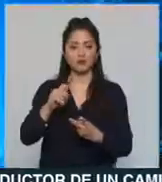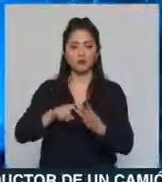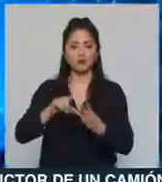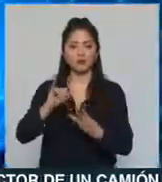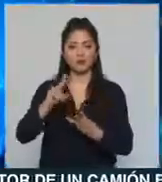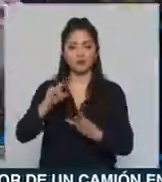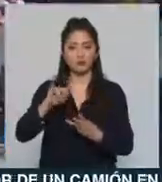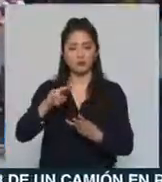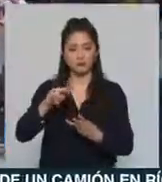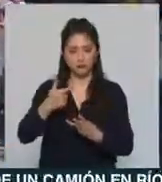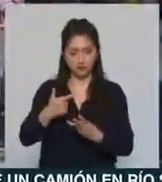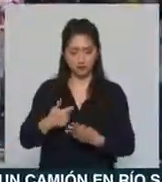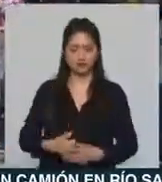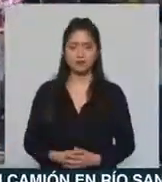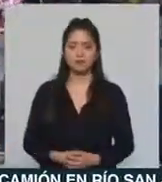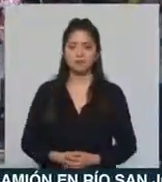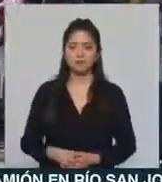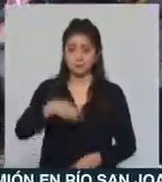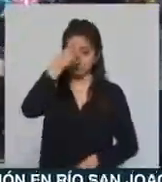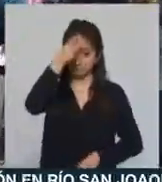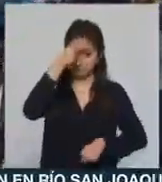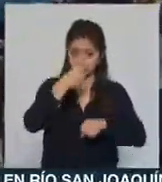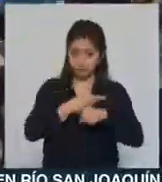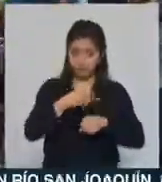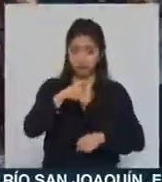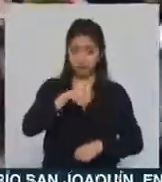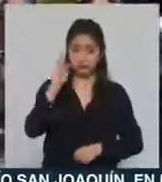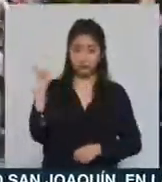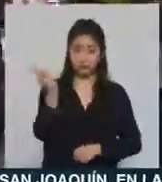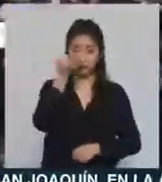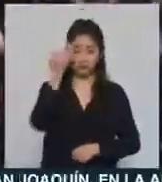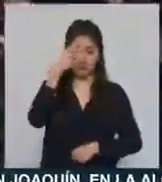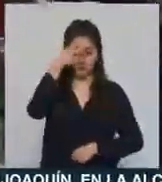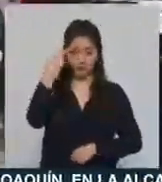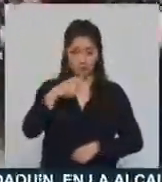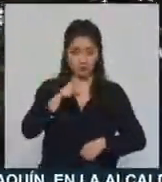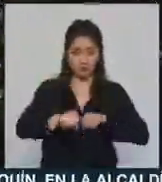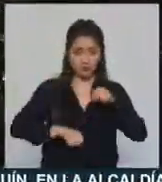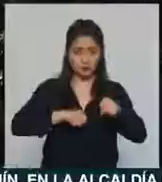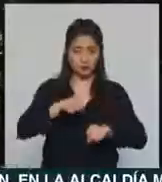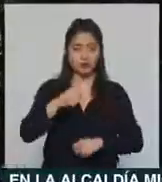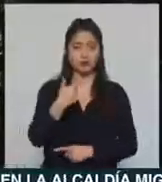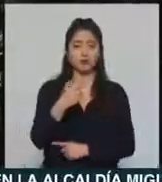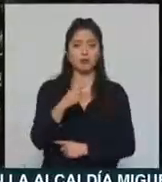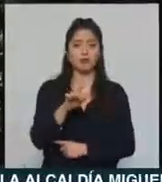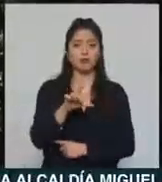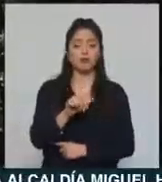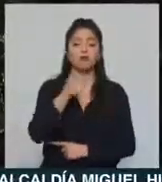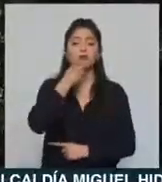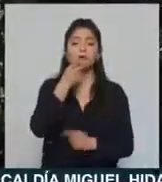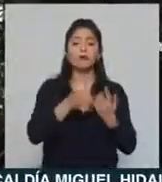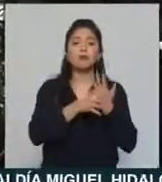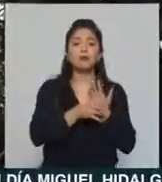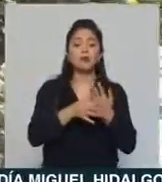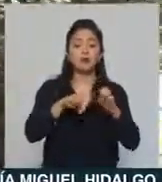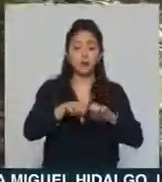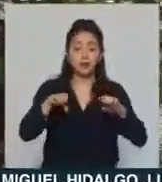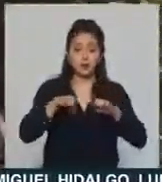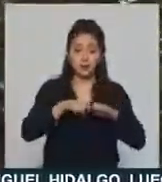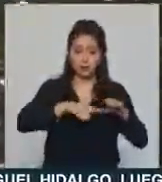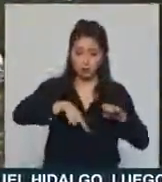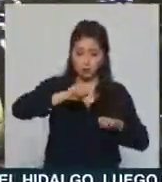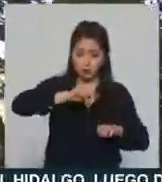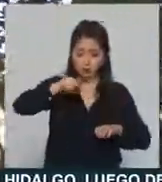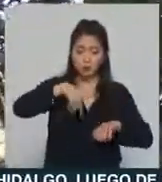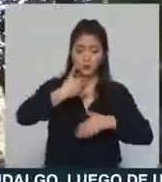Pérez. El director técnico de la Federación Mexicana de Ciclismo, Gabriel Espinosa, dio a conocer que la selección mexicana de la especialidad será